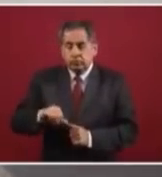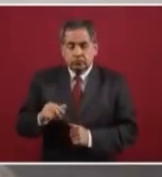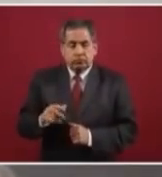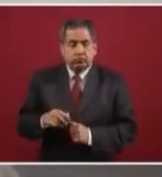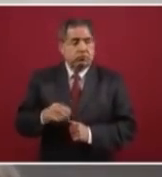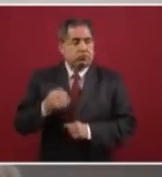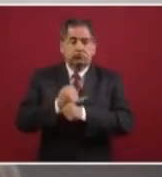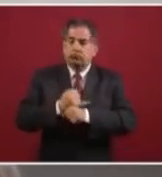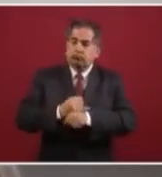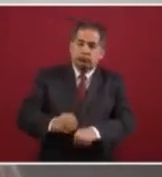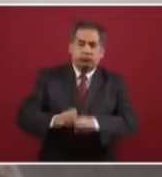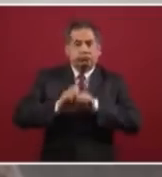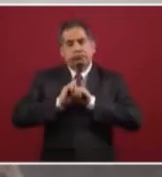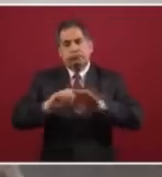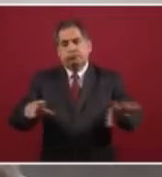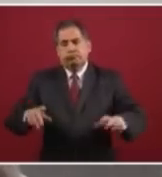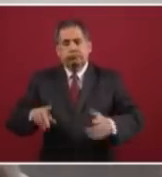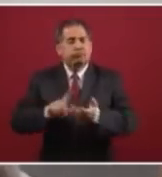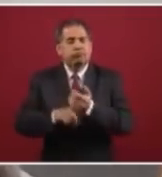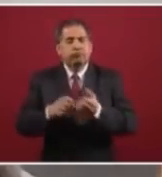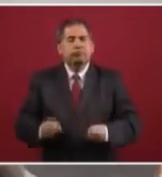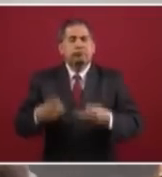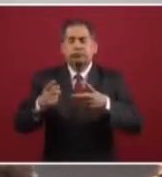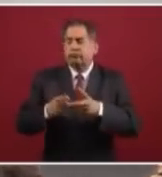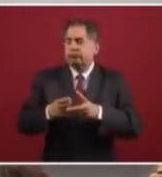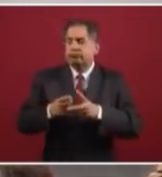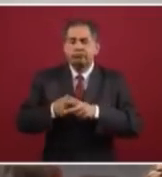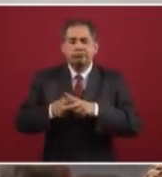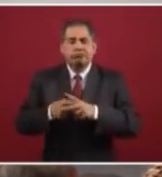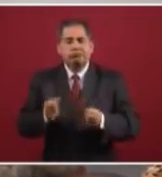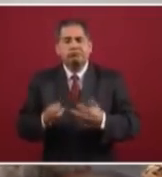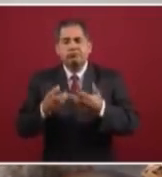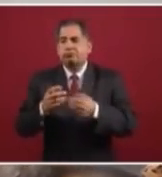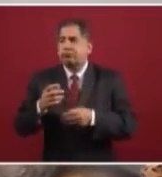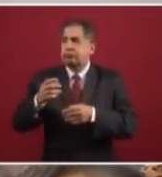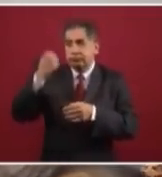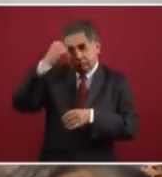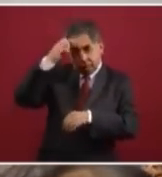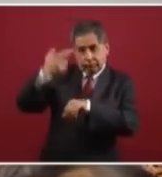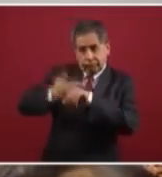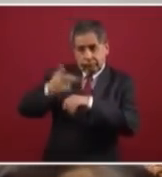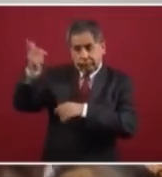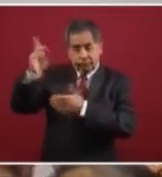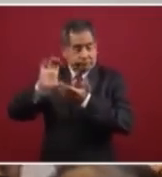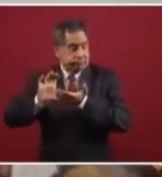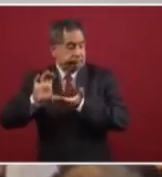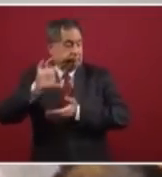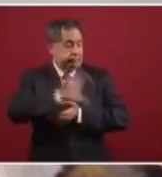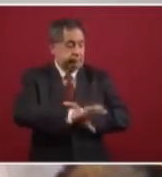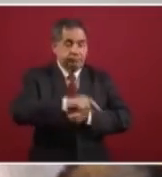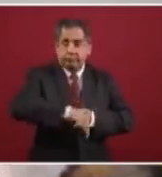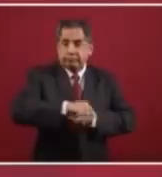dar a conocer los datos de inversión extranjera en México.